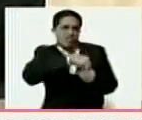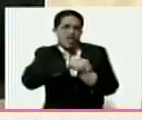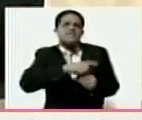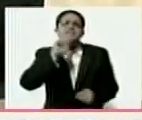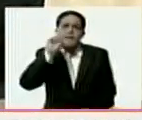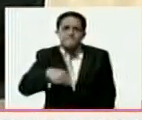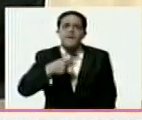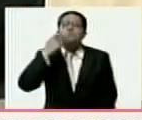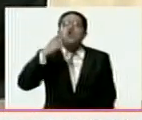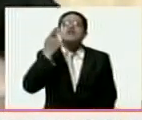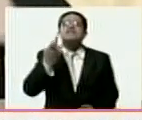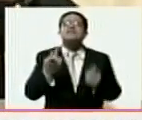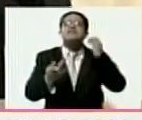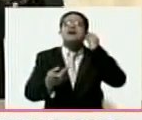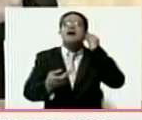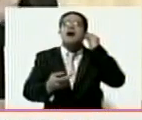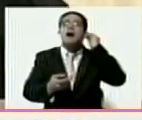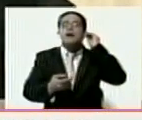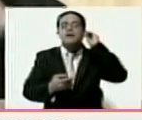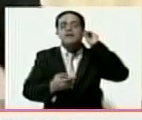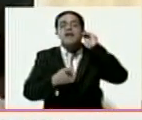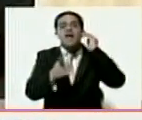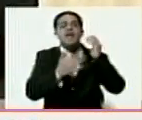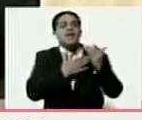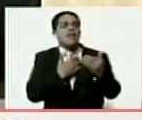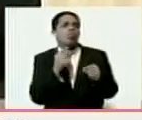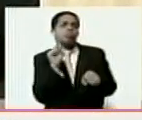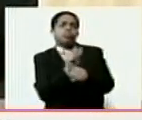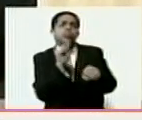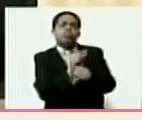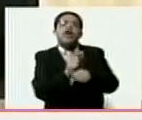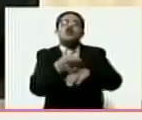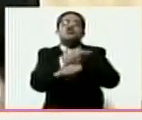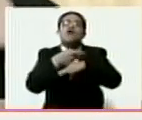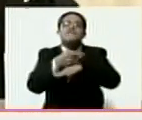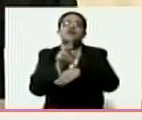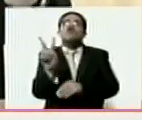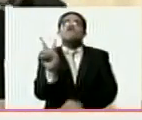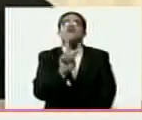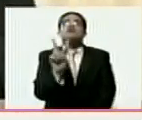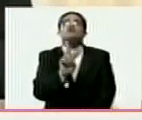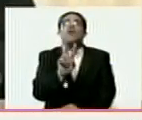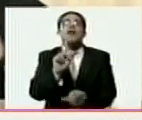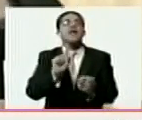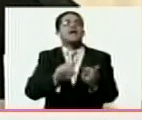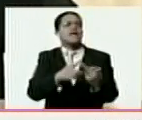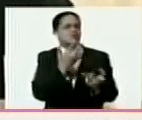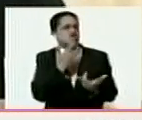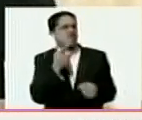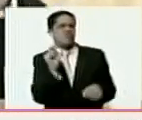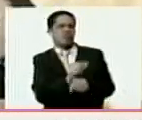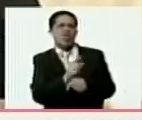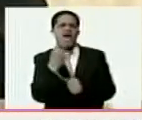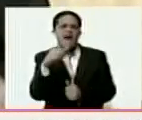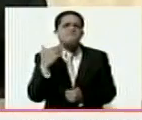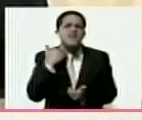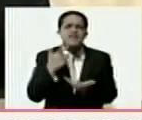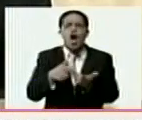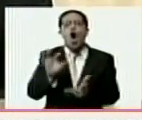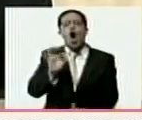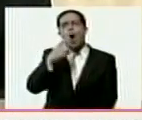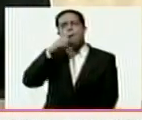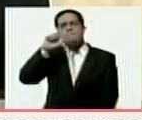político, que se pone a objetar el gobierno venezolano, que si tiene tal falla, que si el señor Maduro es tal